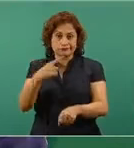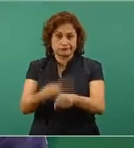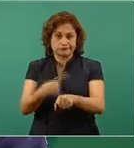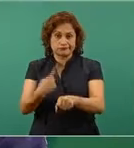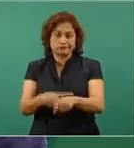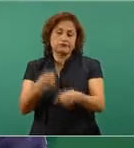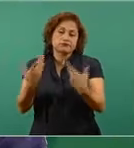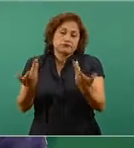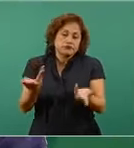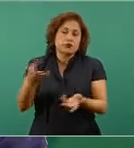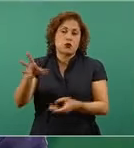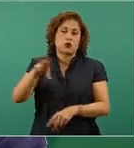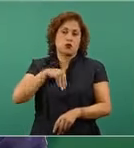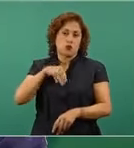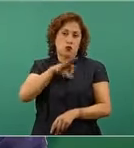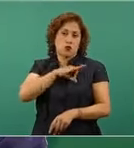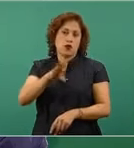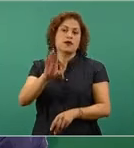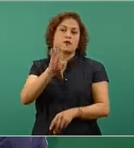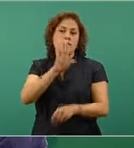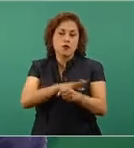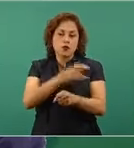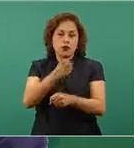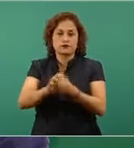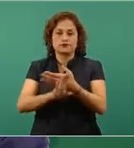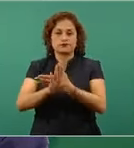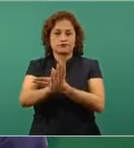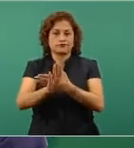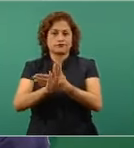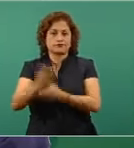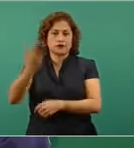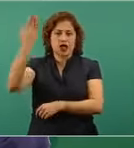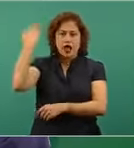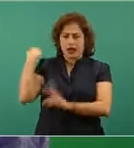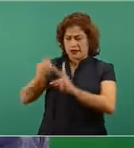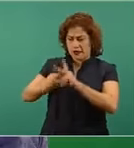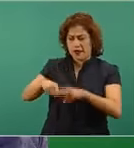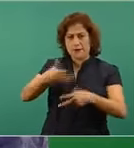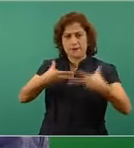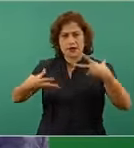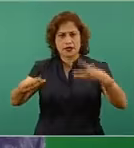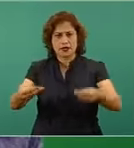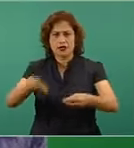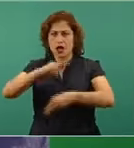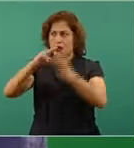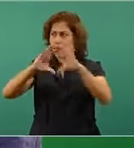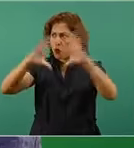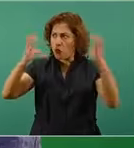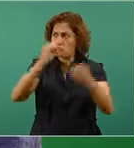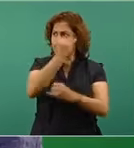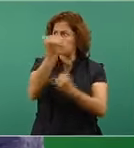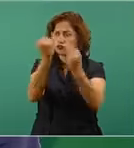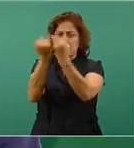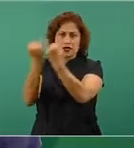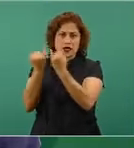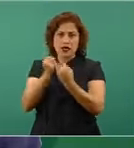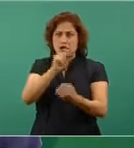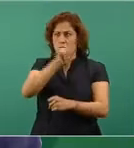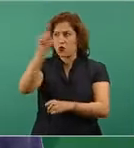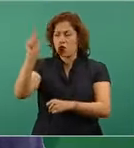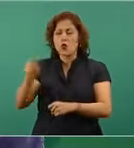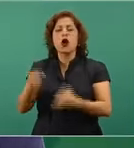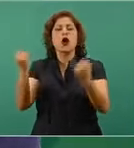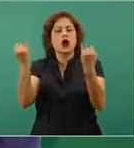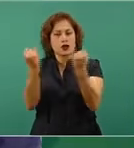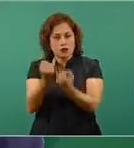precauciones que hemos estado comentando desde el inicio de la epidemia, que se usan en todo el mundo, hay que seguirlas usando, y quien ya fue vacunada o